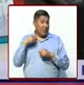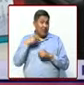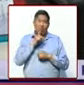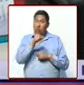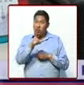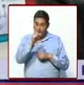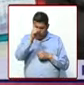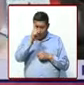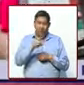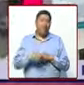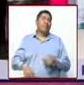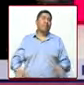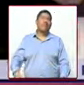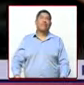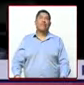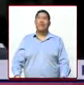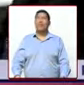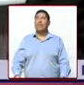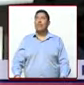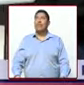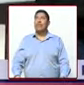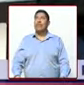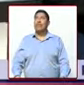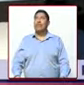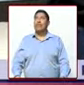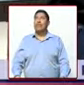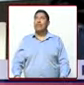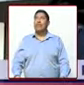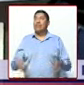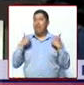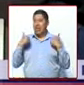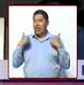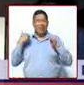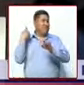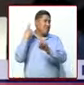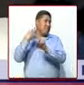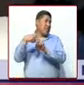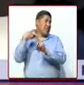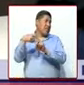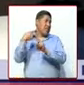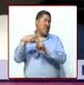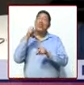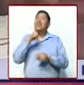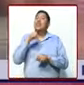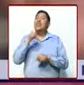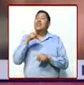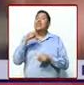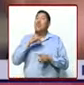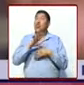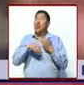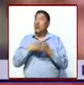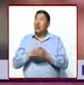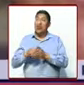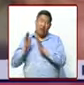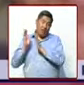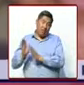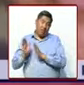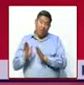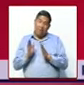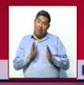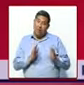entonces. Muchas gracias, que le vaya bien. ¿Tenemos respuestas positivas? Positivísimas, Paula, así que todo preparado, todo